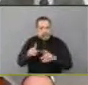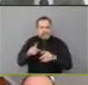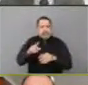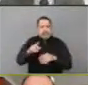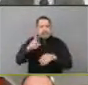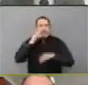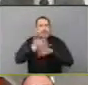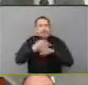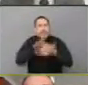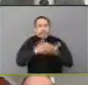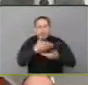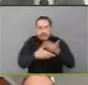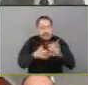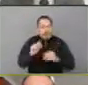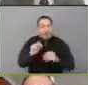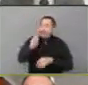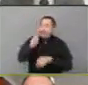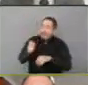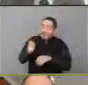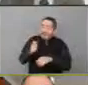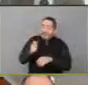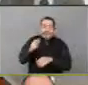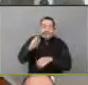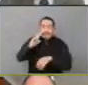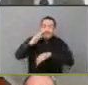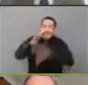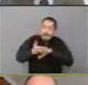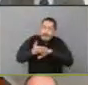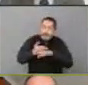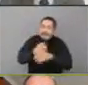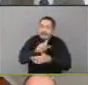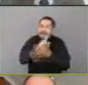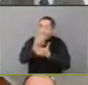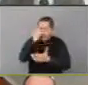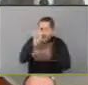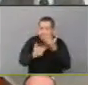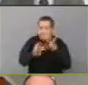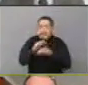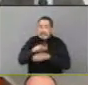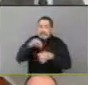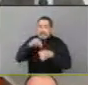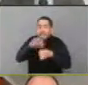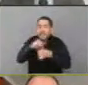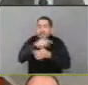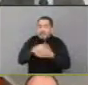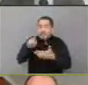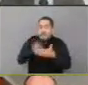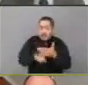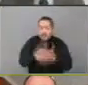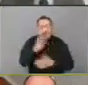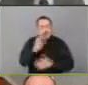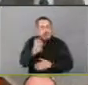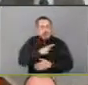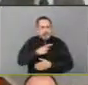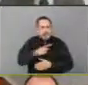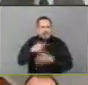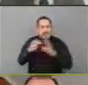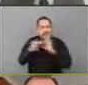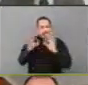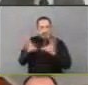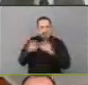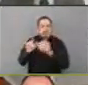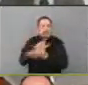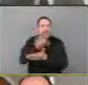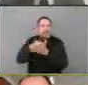públicos. Y aquí es una infracción de naturaleza electoral. Por lo tanto, debe sujetarse a los parámetros de la ley